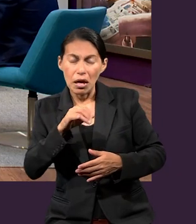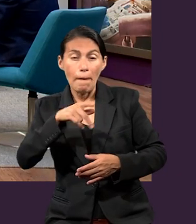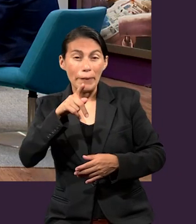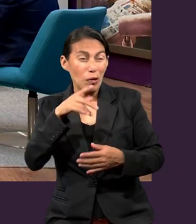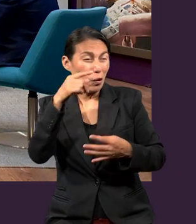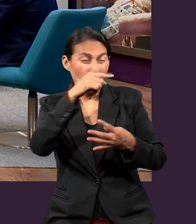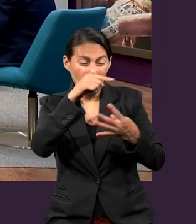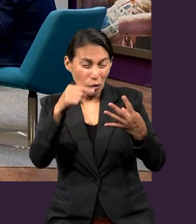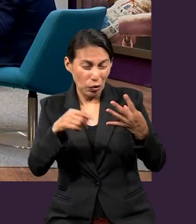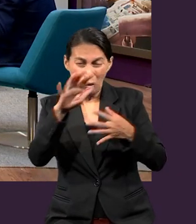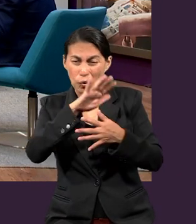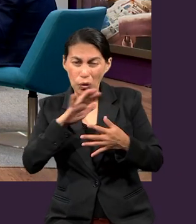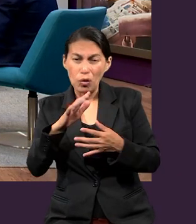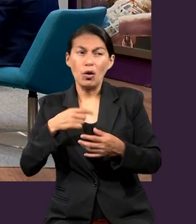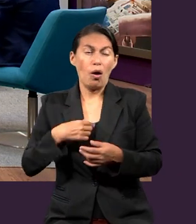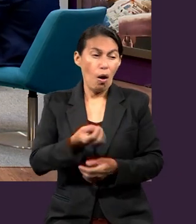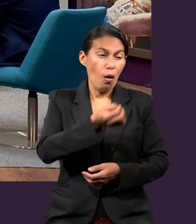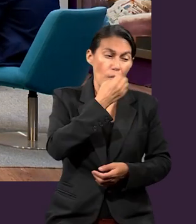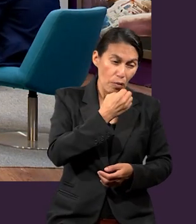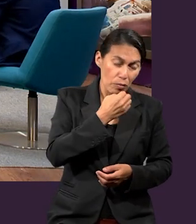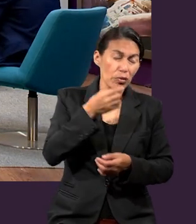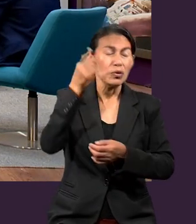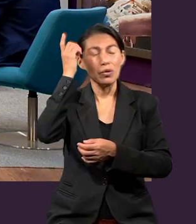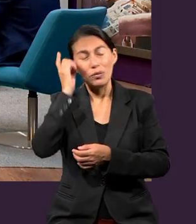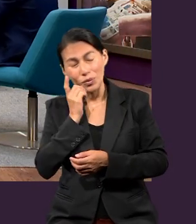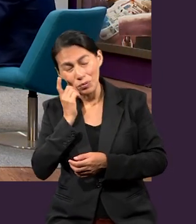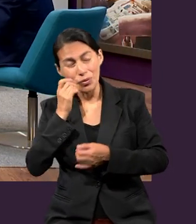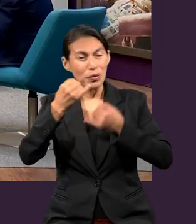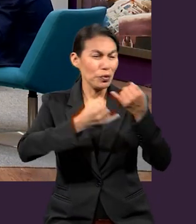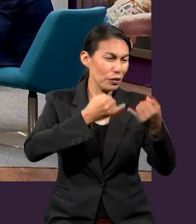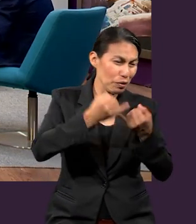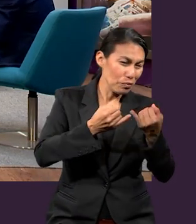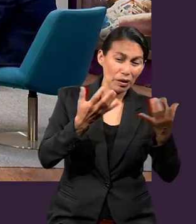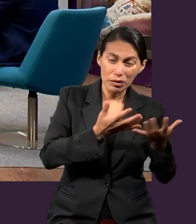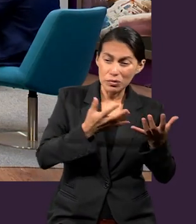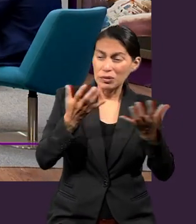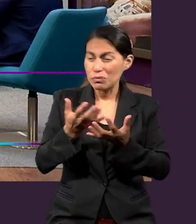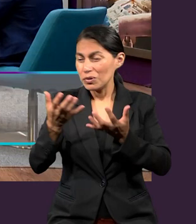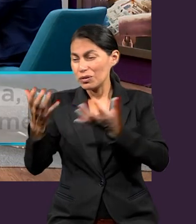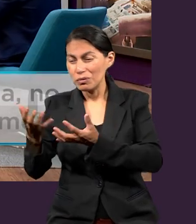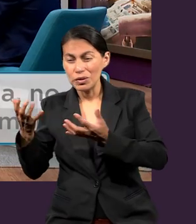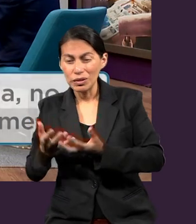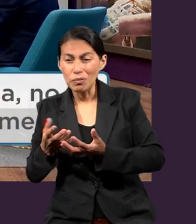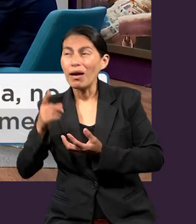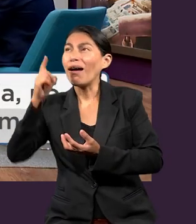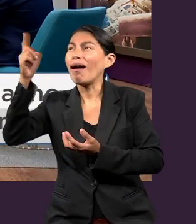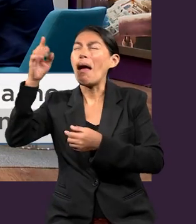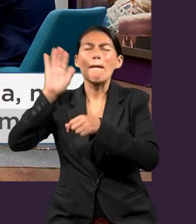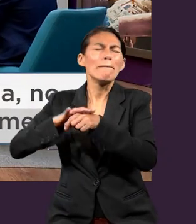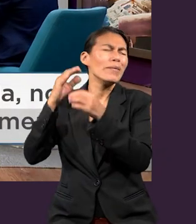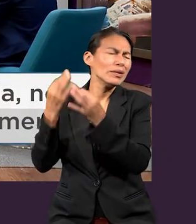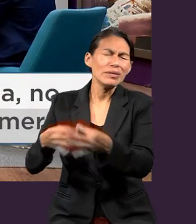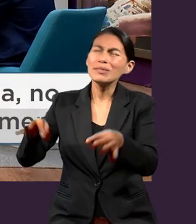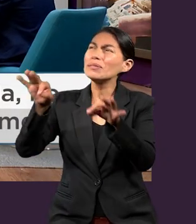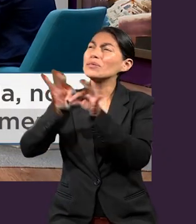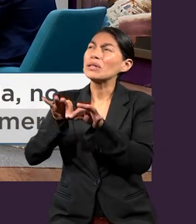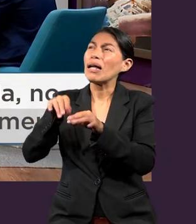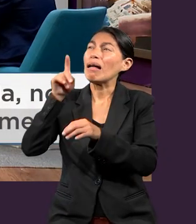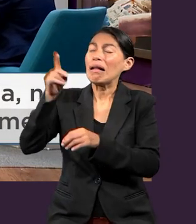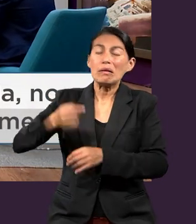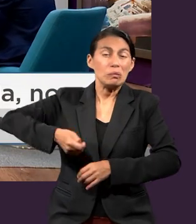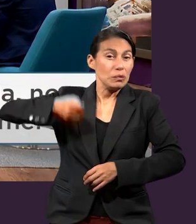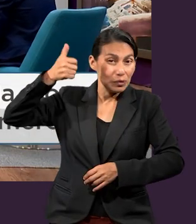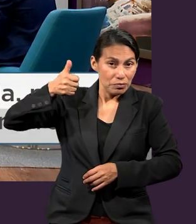los ámbitos de nuestra vida. Así es. Que si comemos, que si dormimos, que si jugamos, que si hacemos esto, que si hacemos aquello, es el